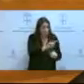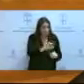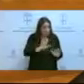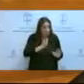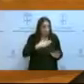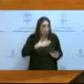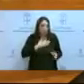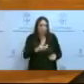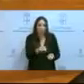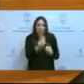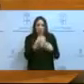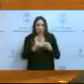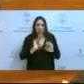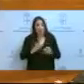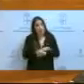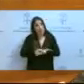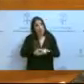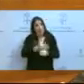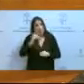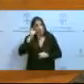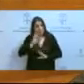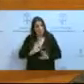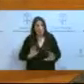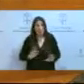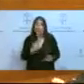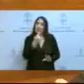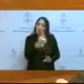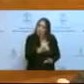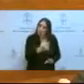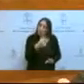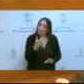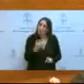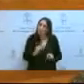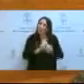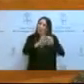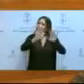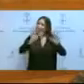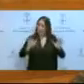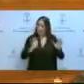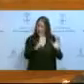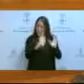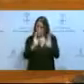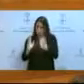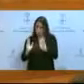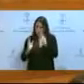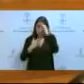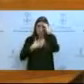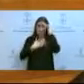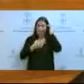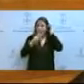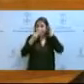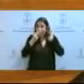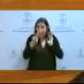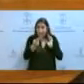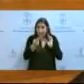me llegó a mí ni le llegó al Gobierno. Le digo esto porque conviene tener claras las cosas. O a mí lo que menos me interesa de todo esto